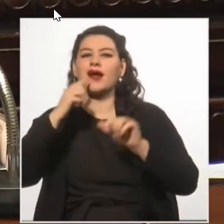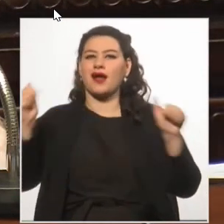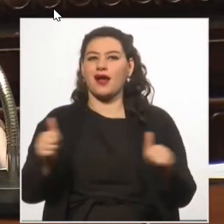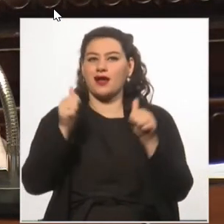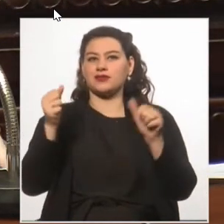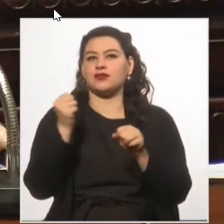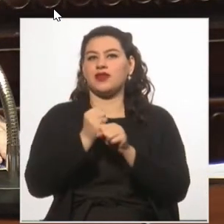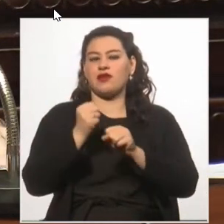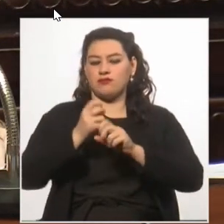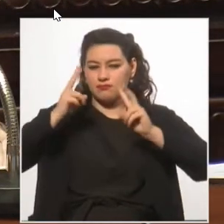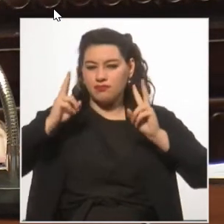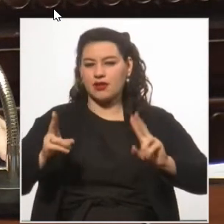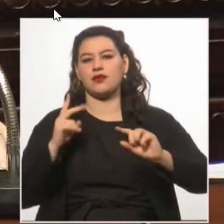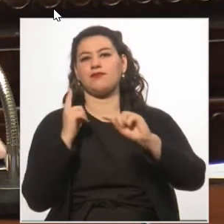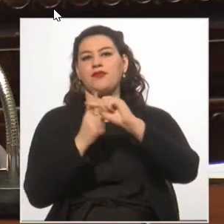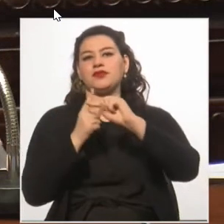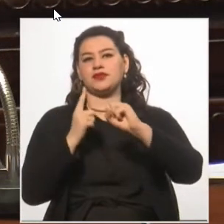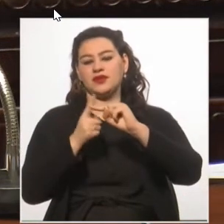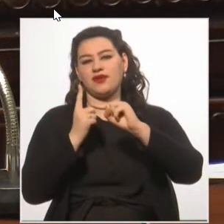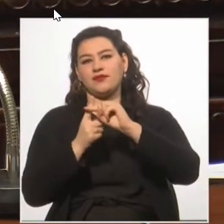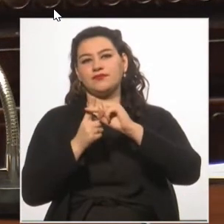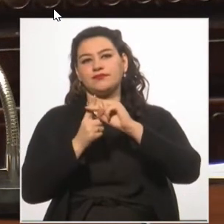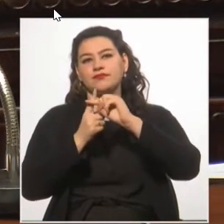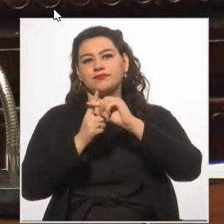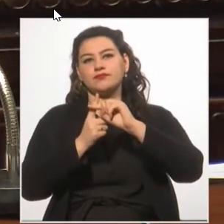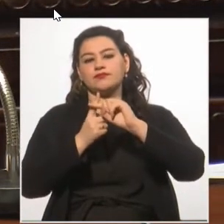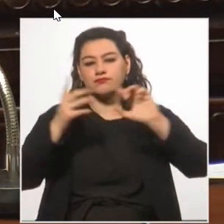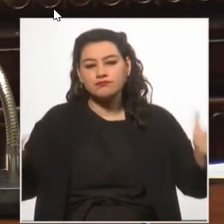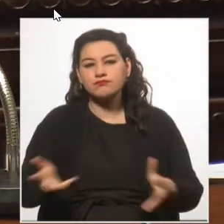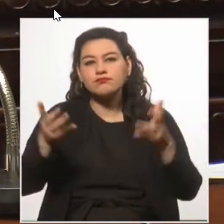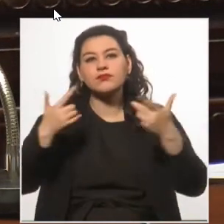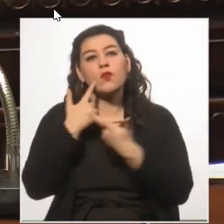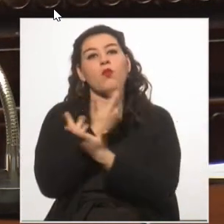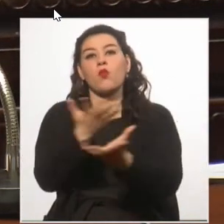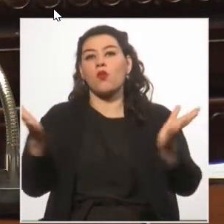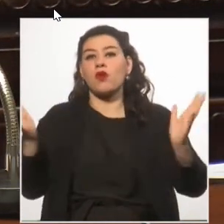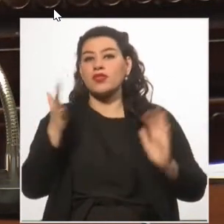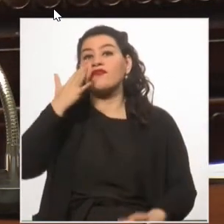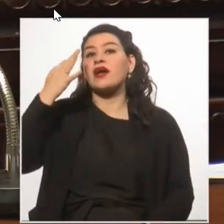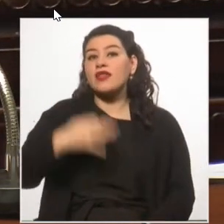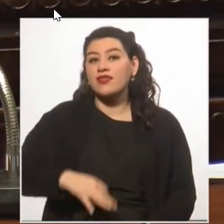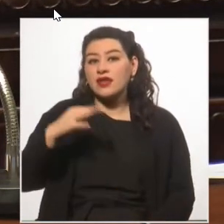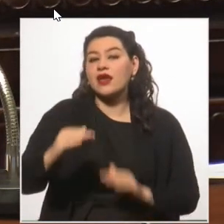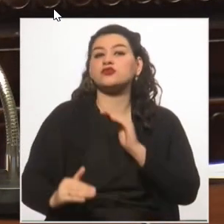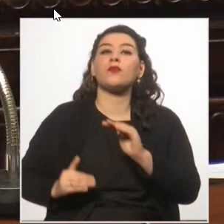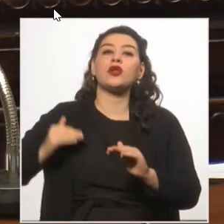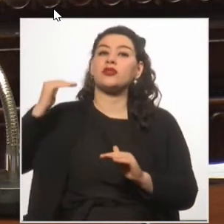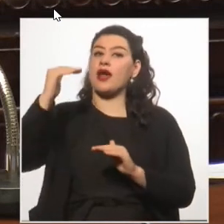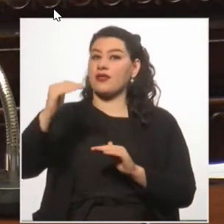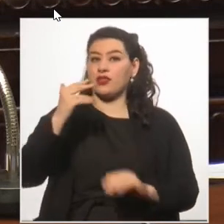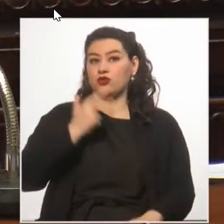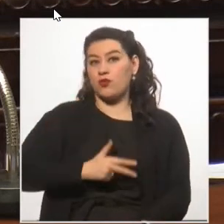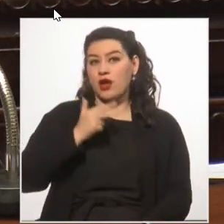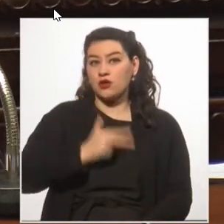obra afirmativa, la de suscitar la revelación y el dominio de las verdaderas superioridades